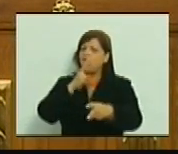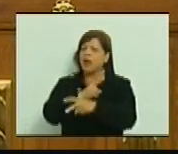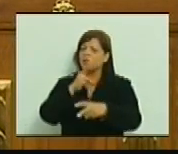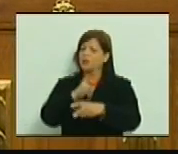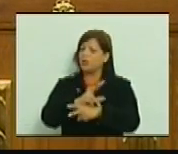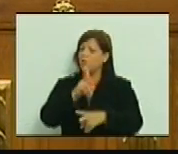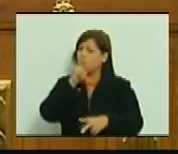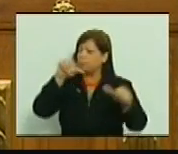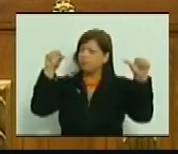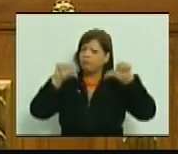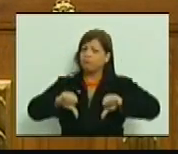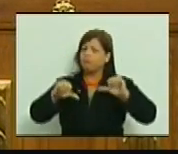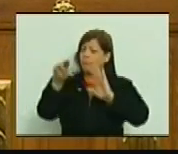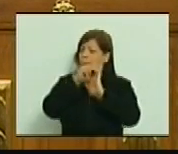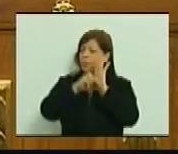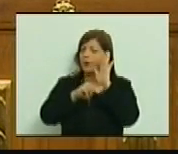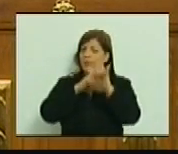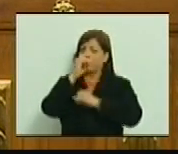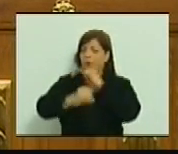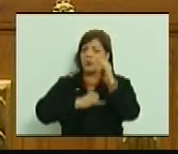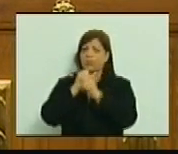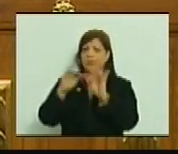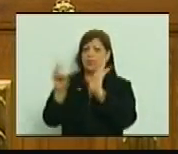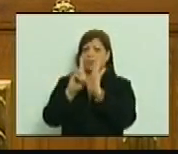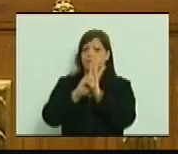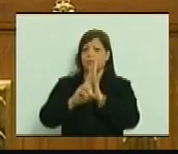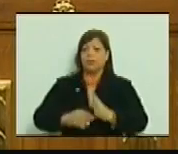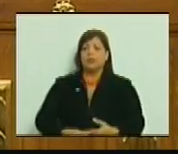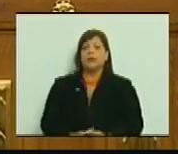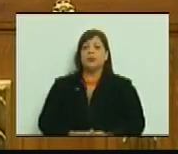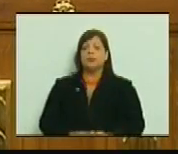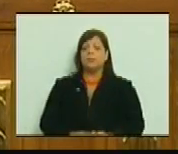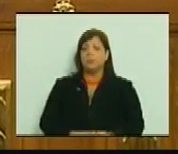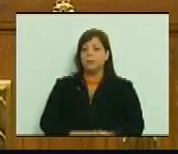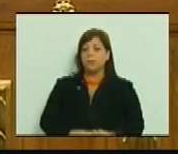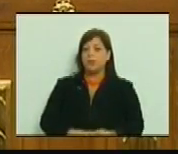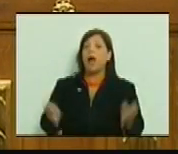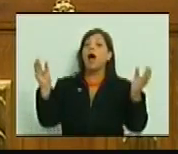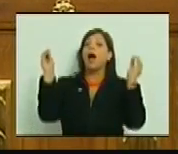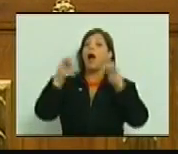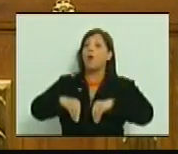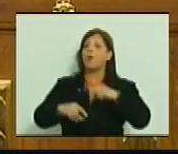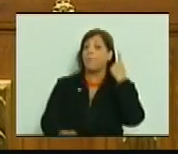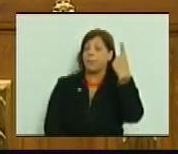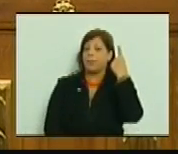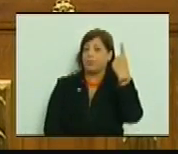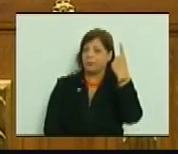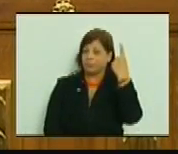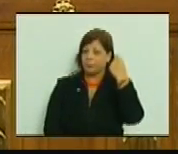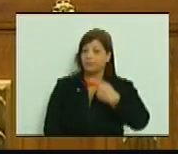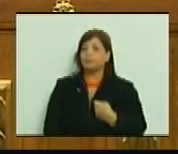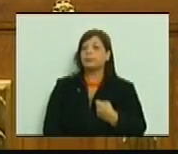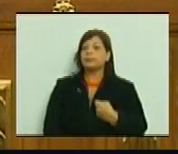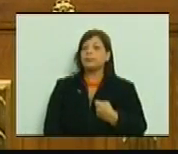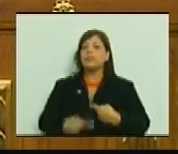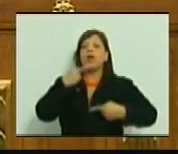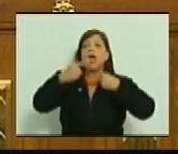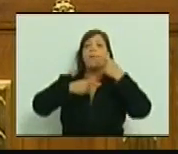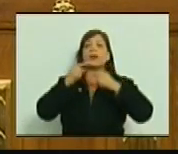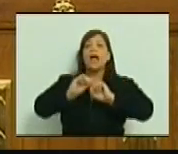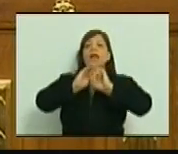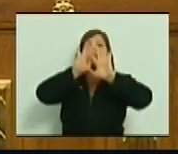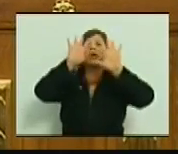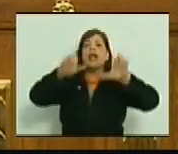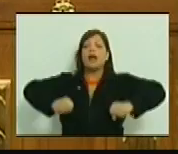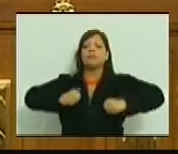más elementales principios del derecho internacional. Acuerda, primero, expresar su clara